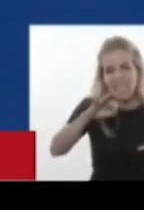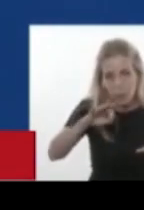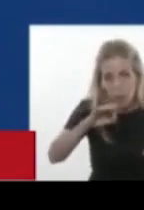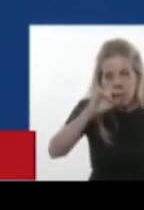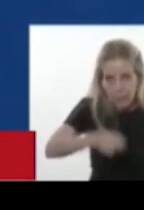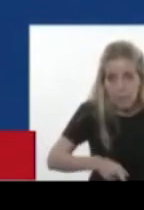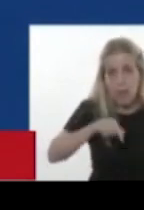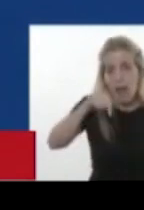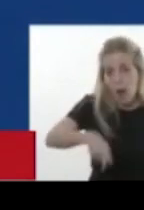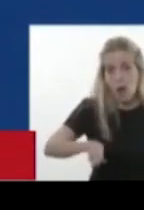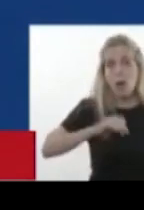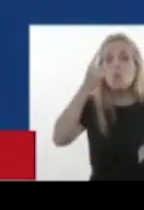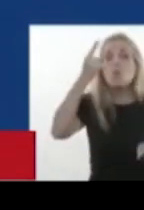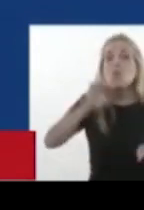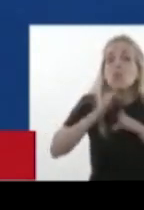año solo.